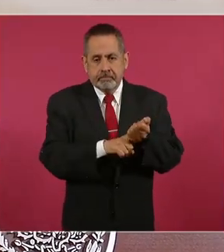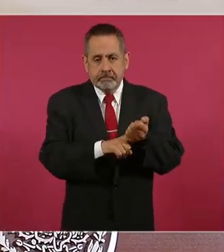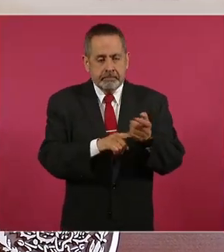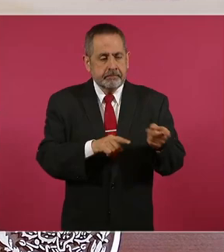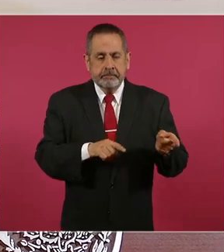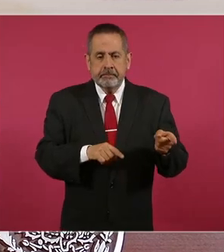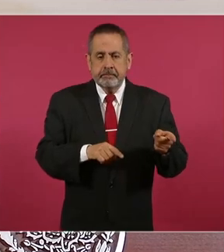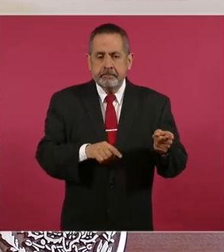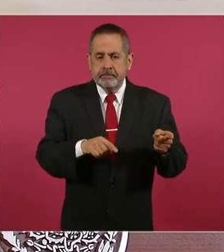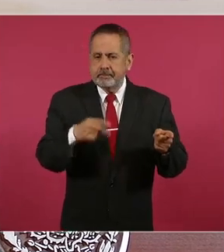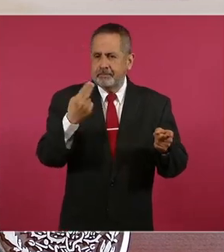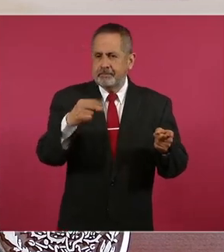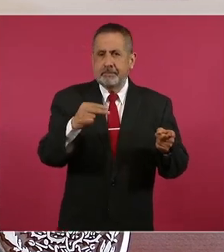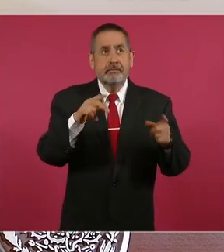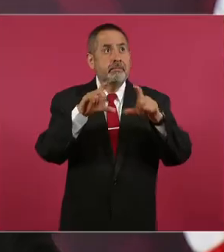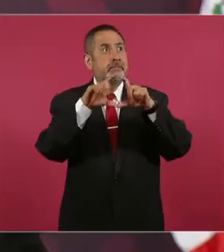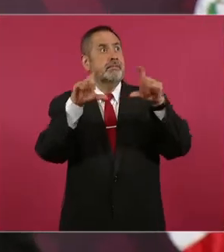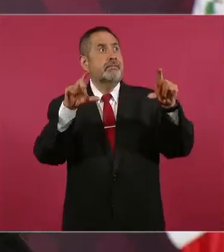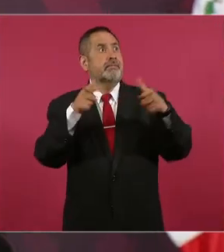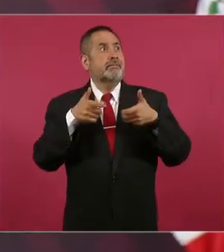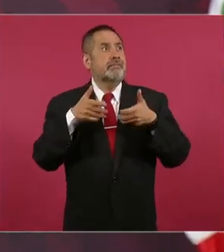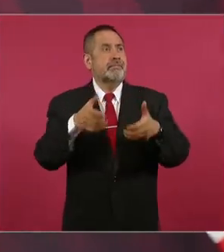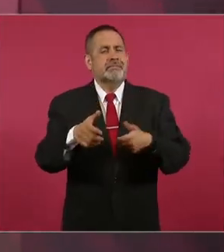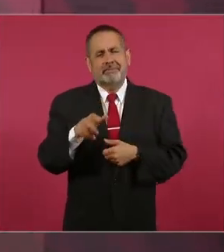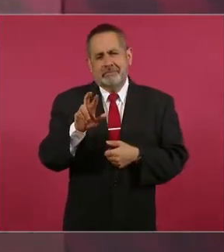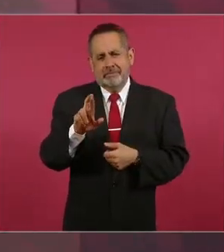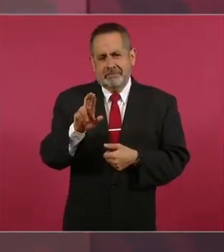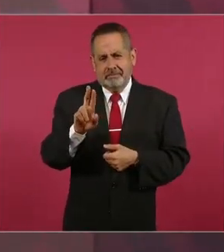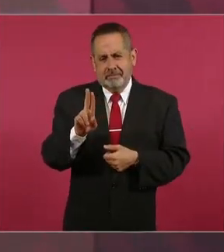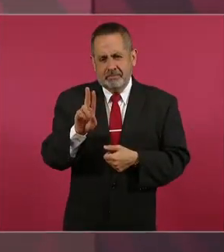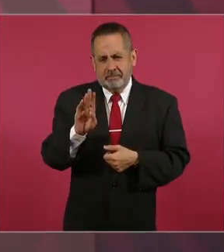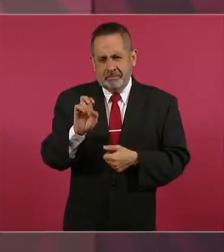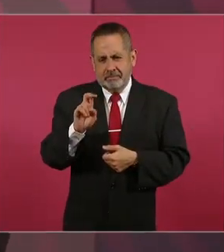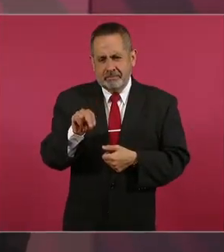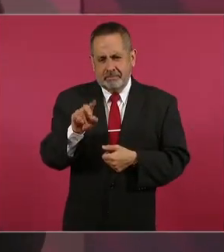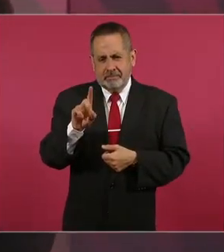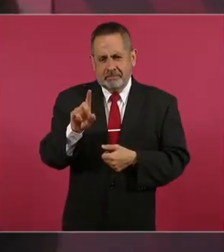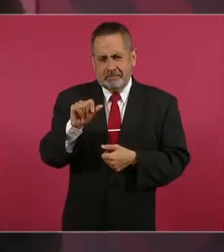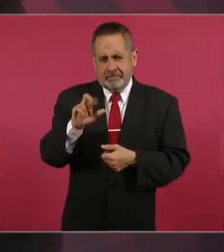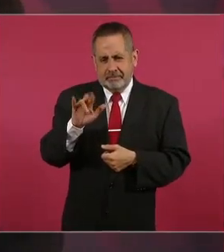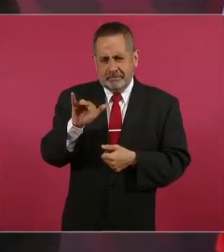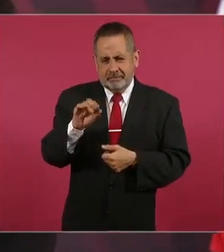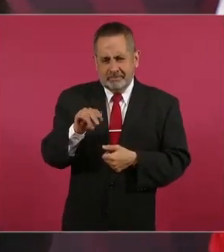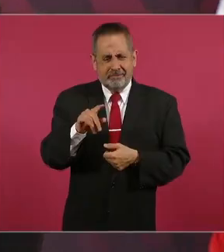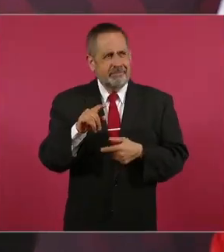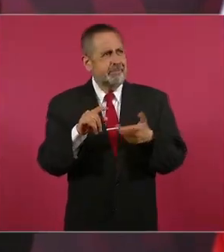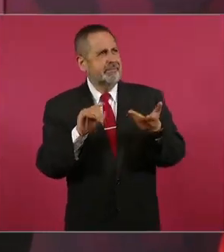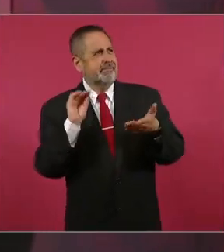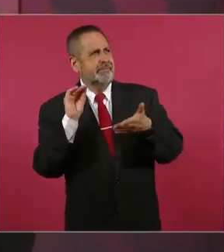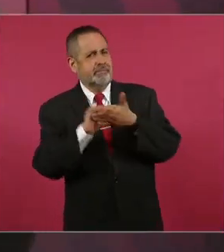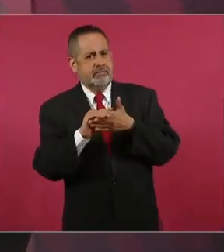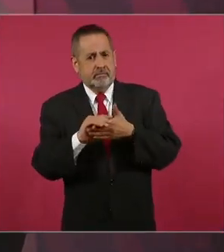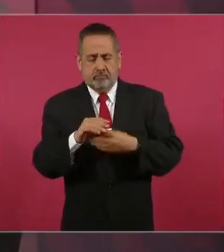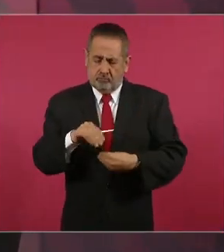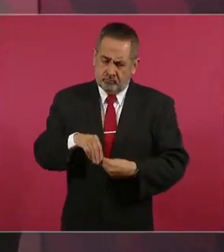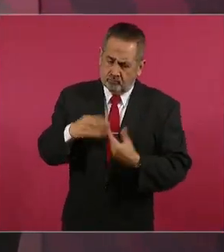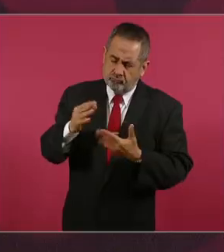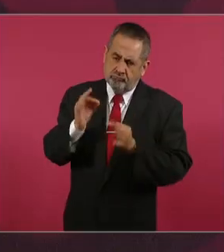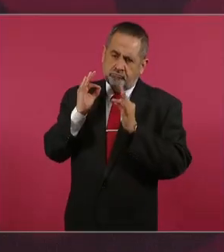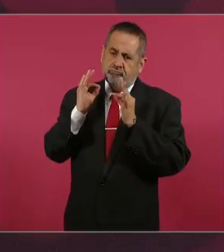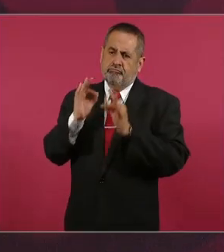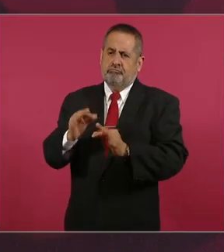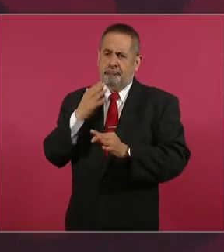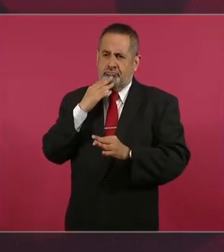el nombre a esa calle porque tiene el nombre de Rubén Darío, el gran poeta,